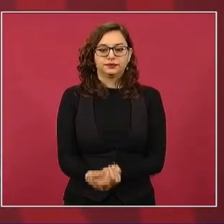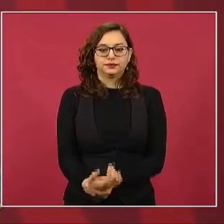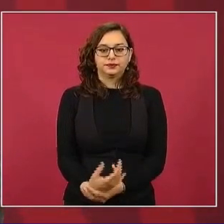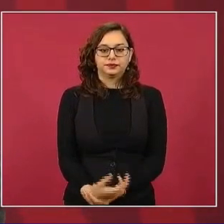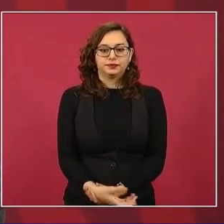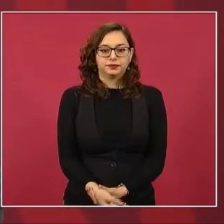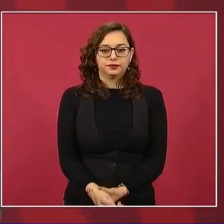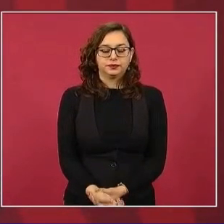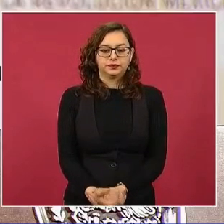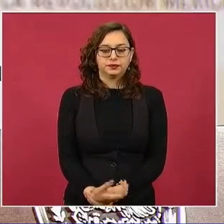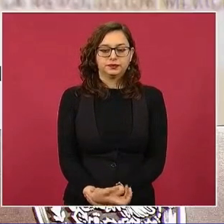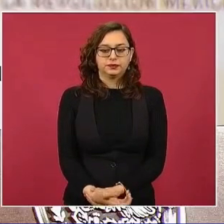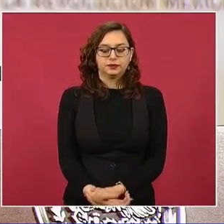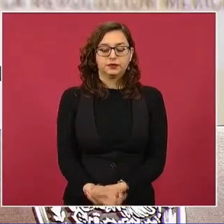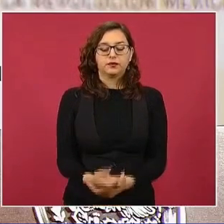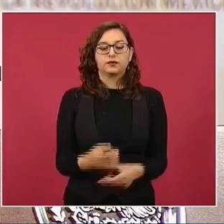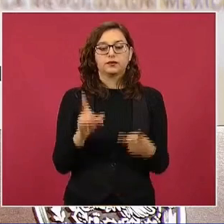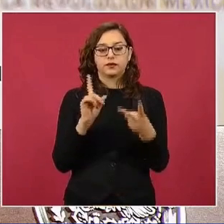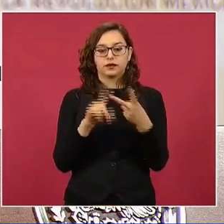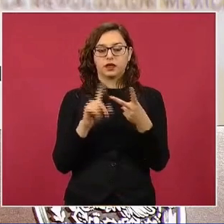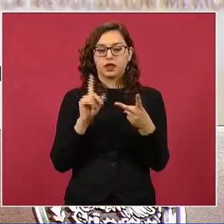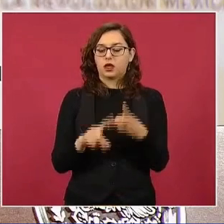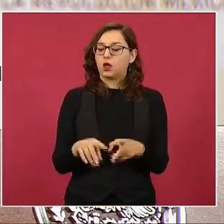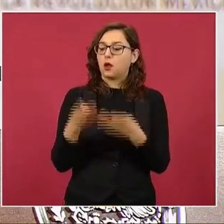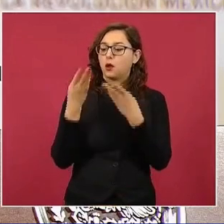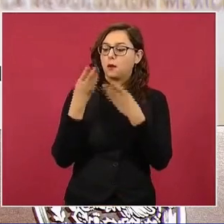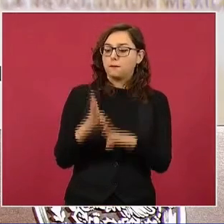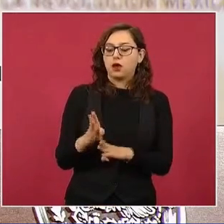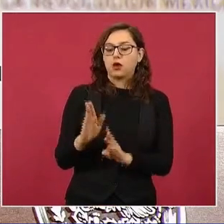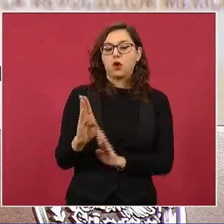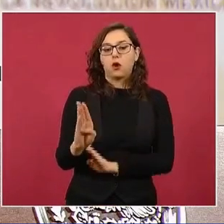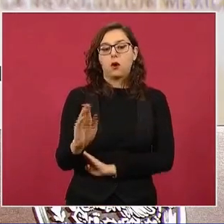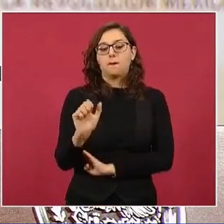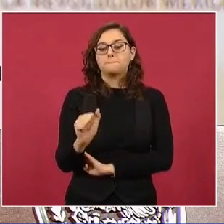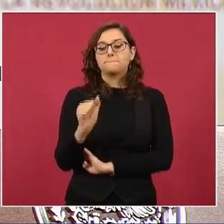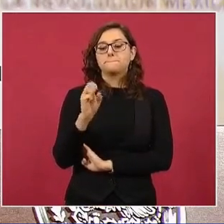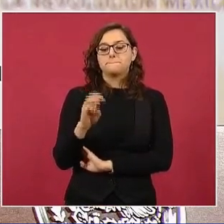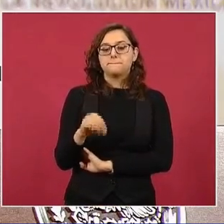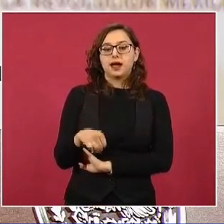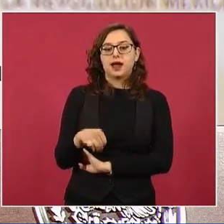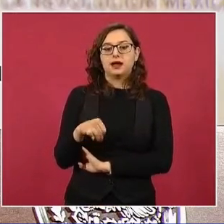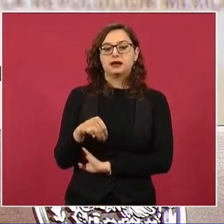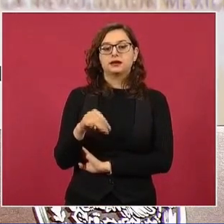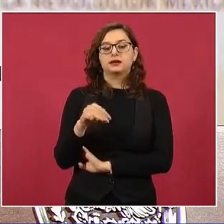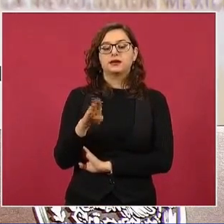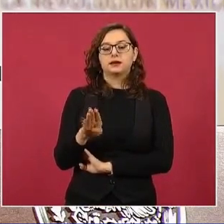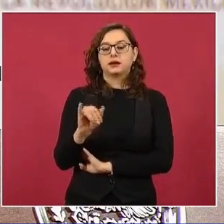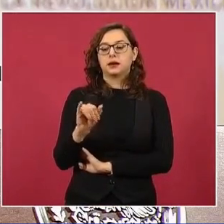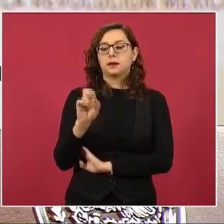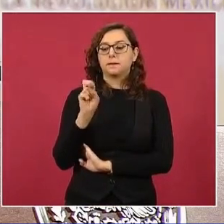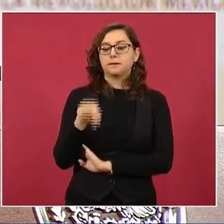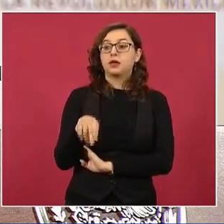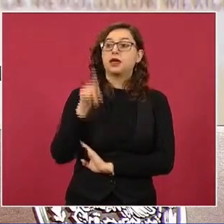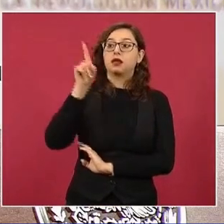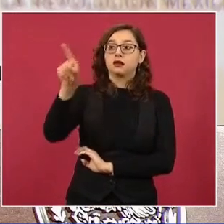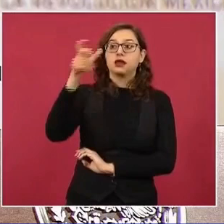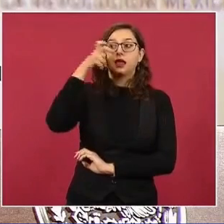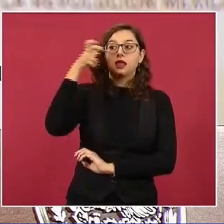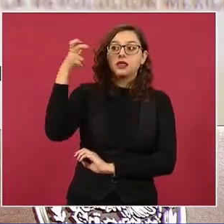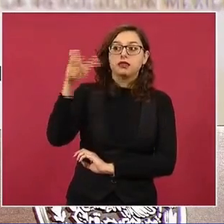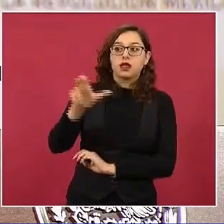inaugurando ya bancos del bienestar en Hidalgo. Son las dos